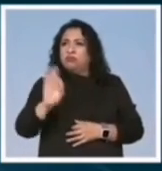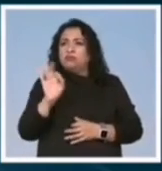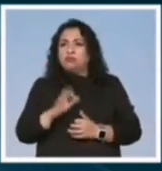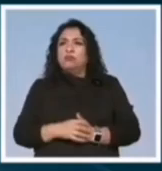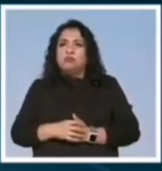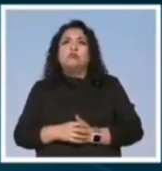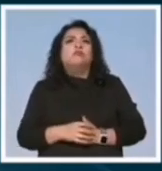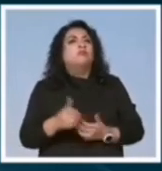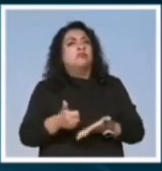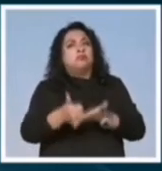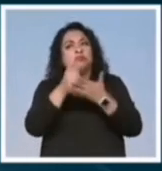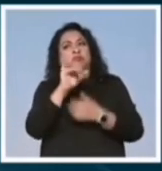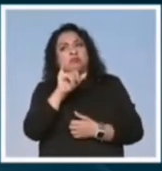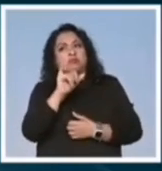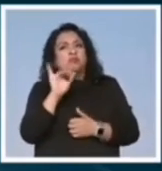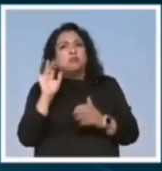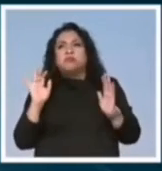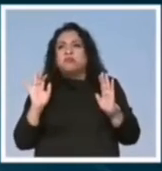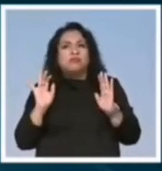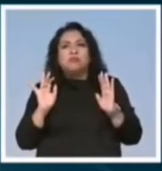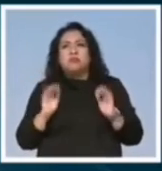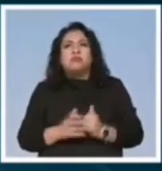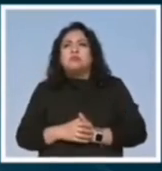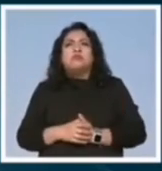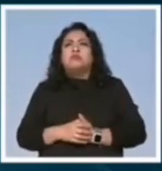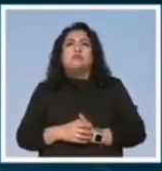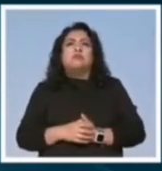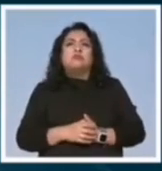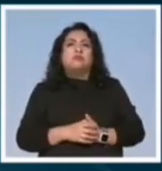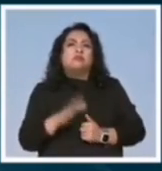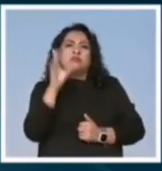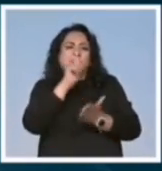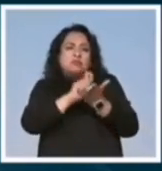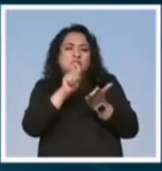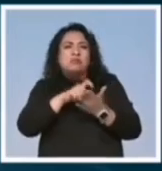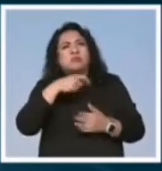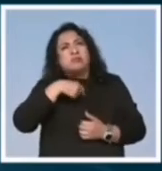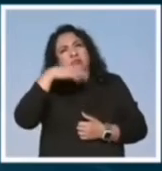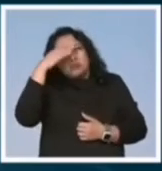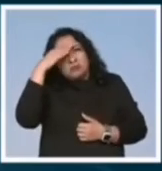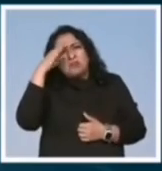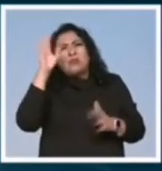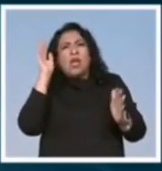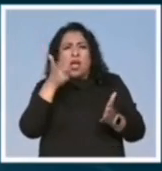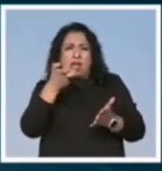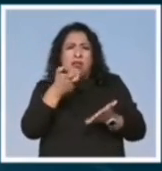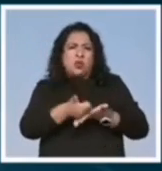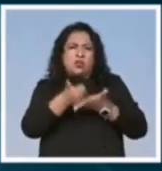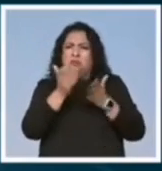puede servir. Tampoco sé si al escribir uno piensa en que va a servir.